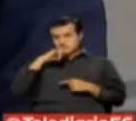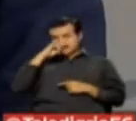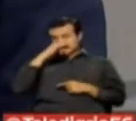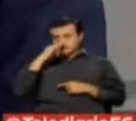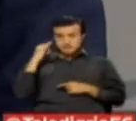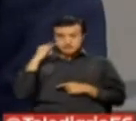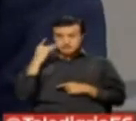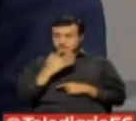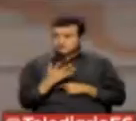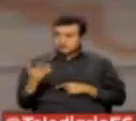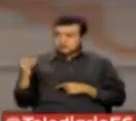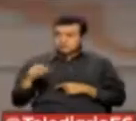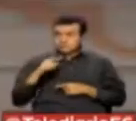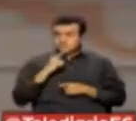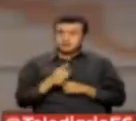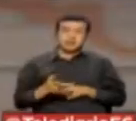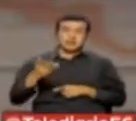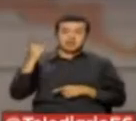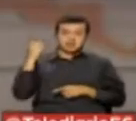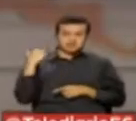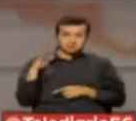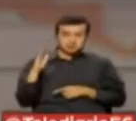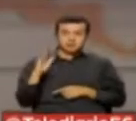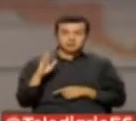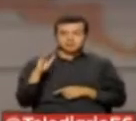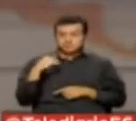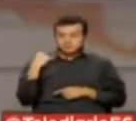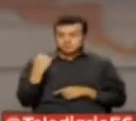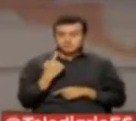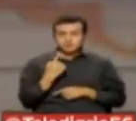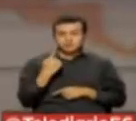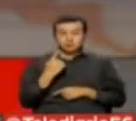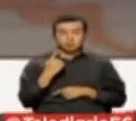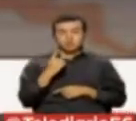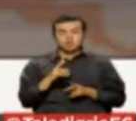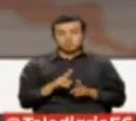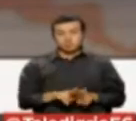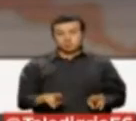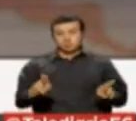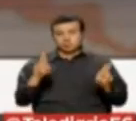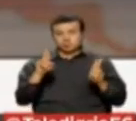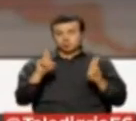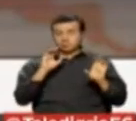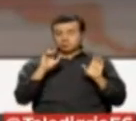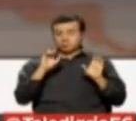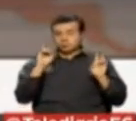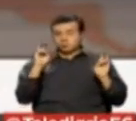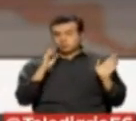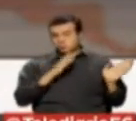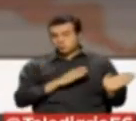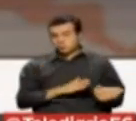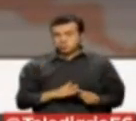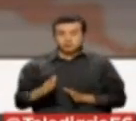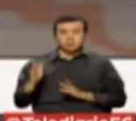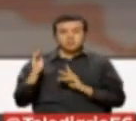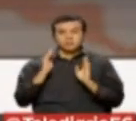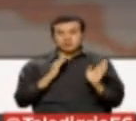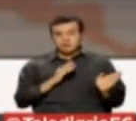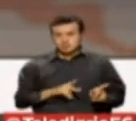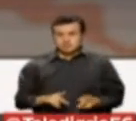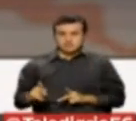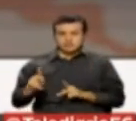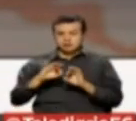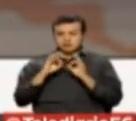y de hecho más antes nosotros es el unicef hablamos prácticamente desde la planificación